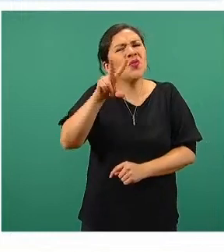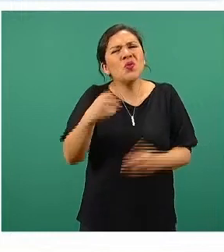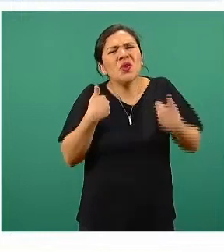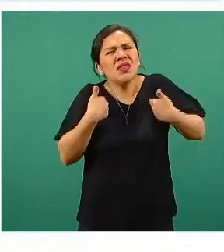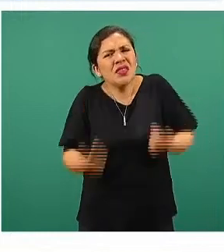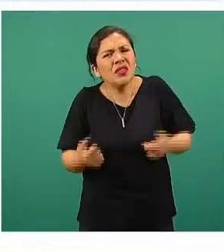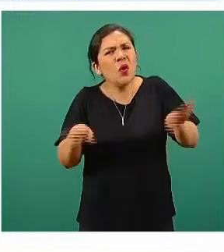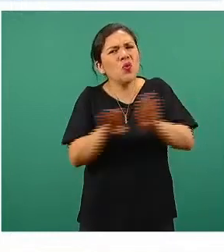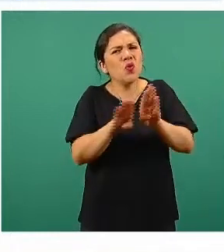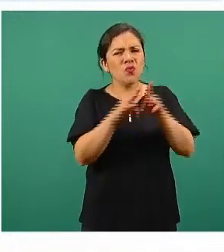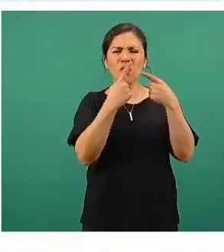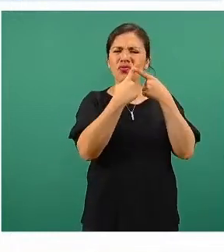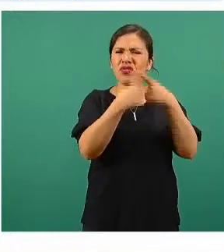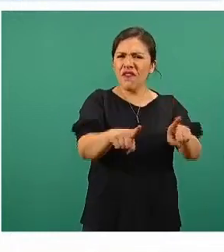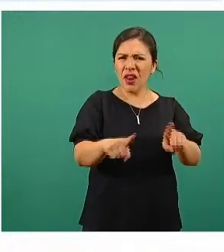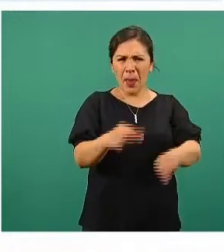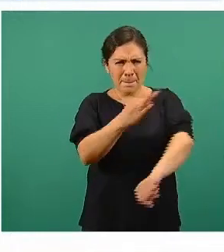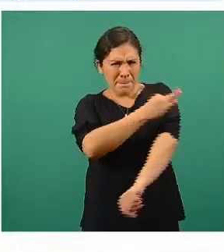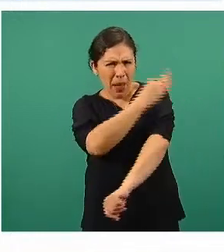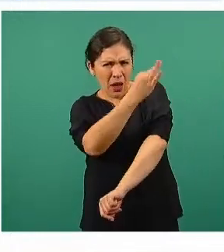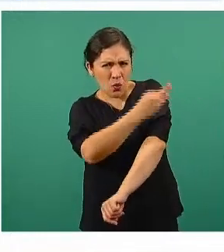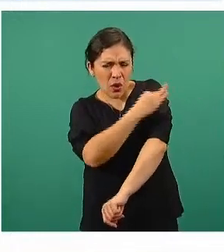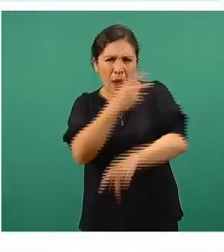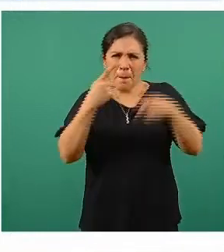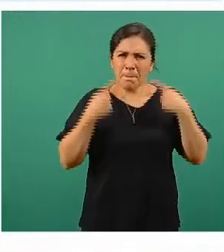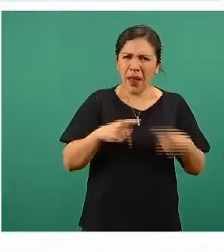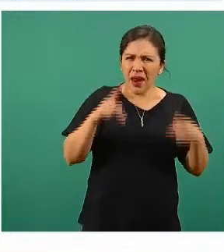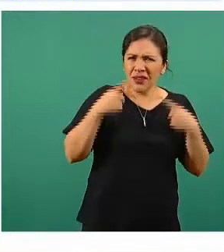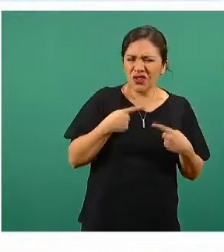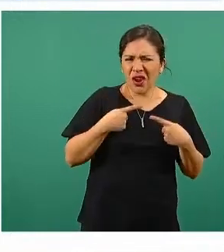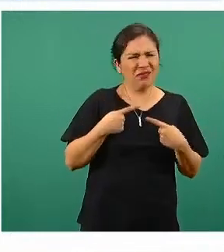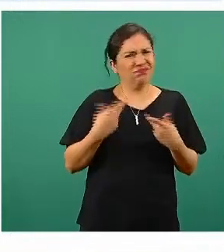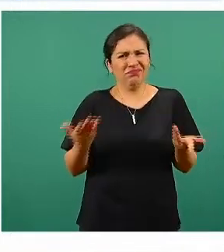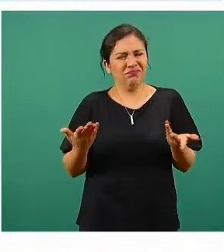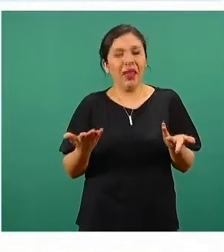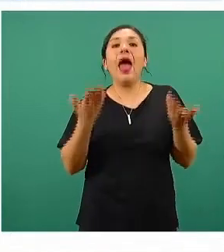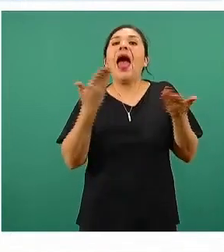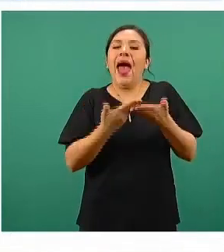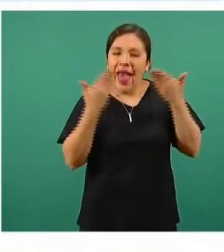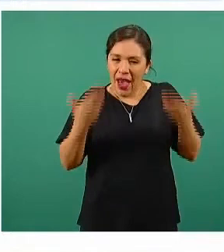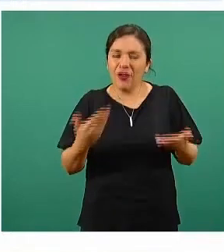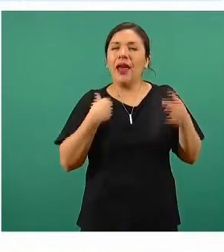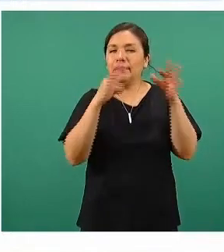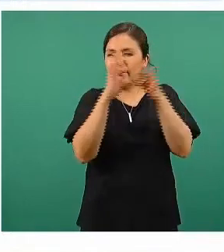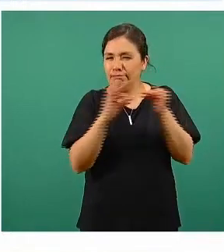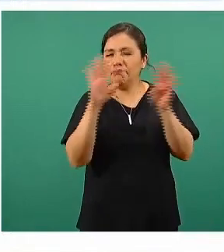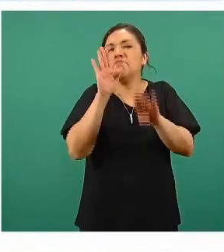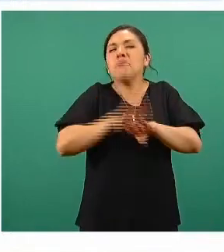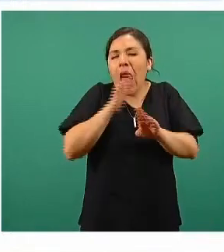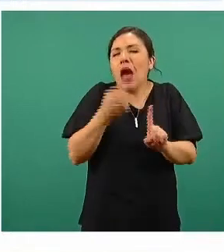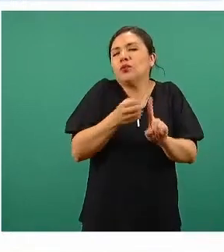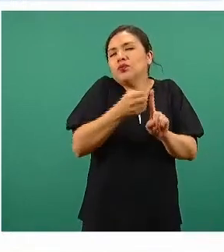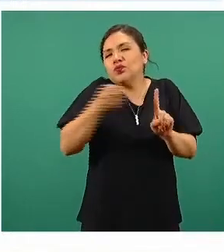entender, esta diferencia entre vacunas y personas. Y hoy vamos a dedicar un par de minutos a que esto se entienda